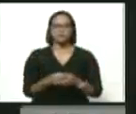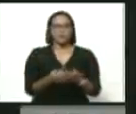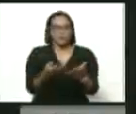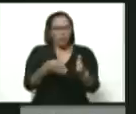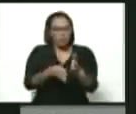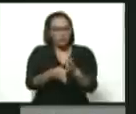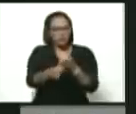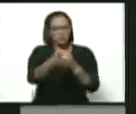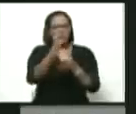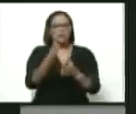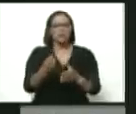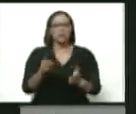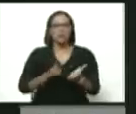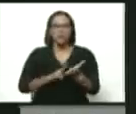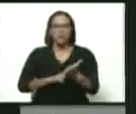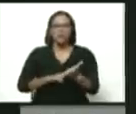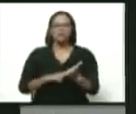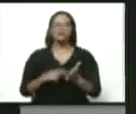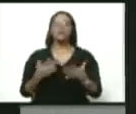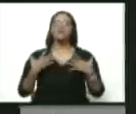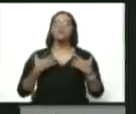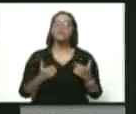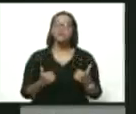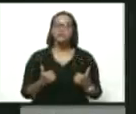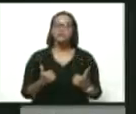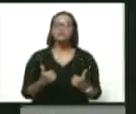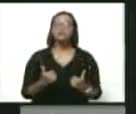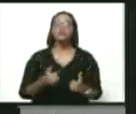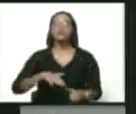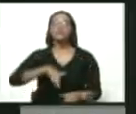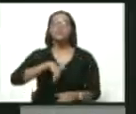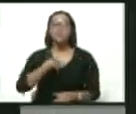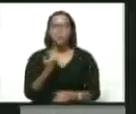camino cierto de la recuperación sostenible, de la